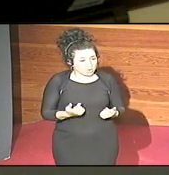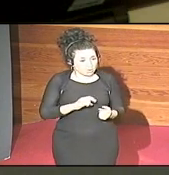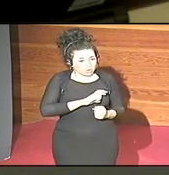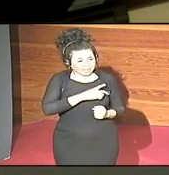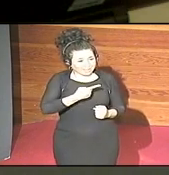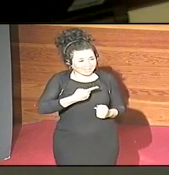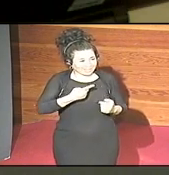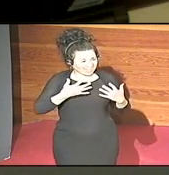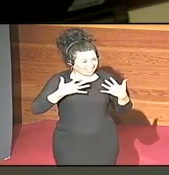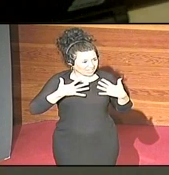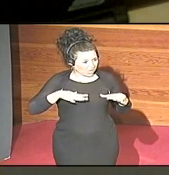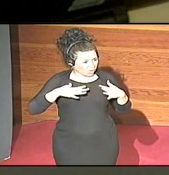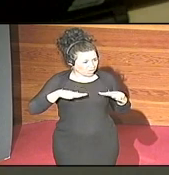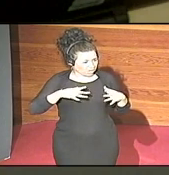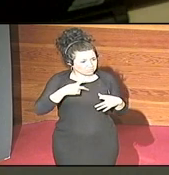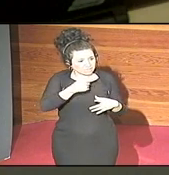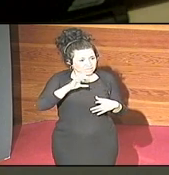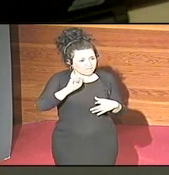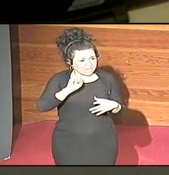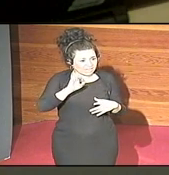exrepúblicas soviéticas,